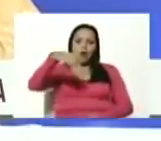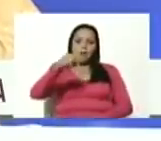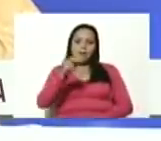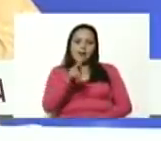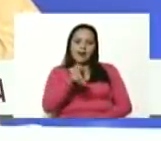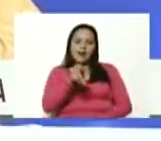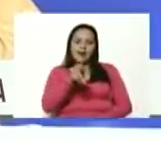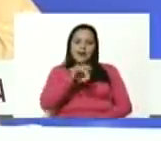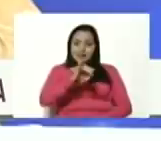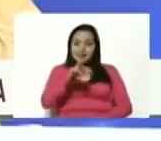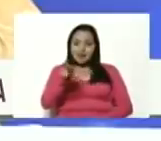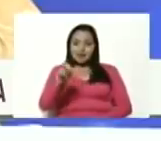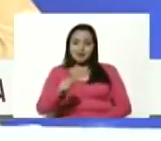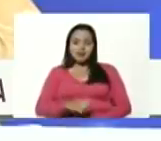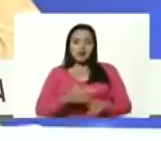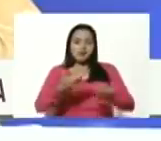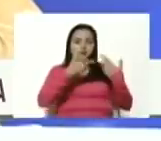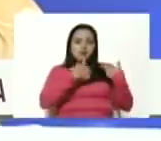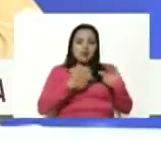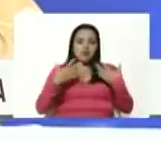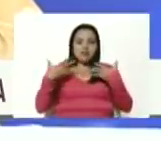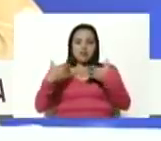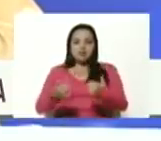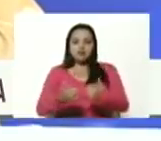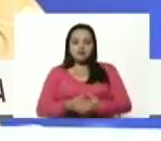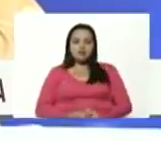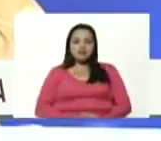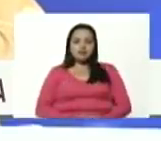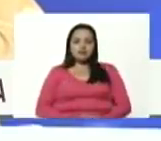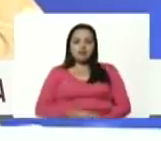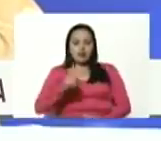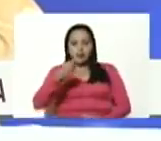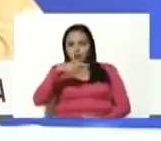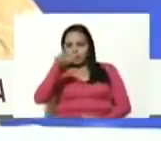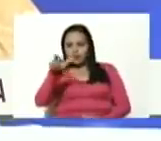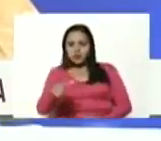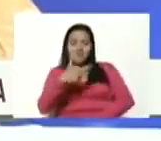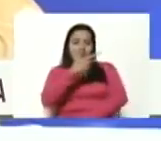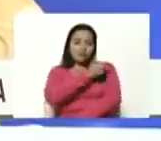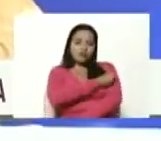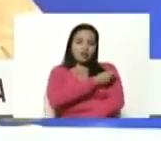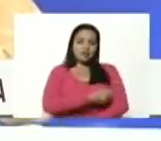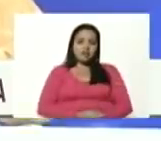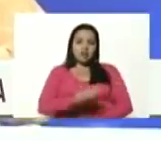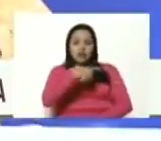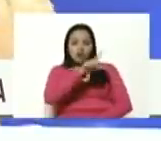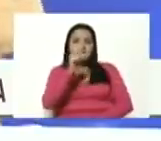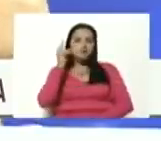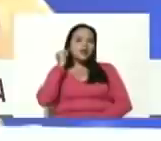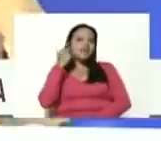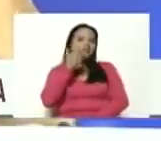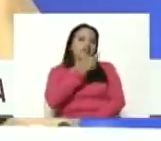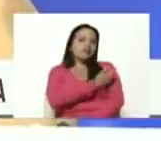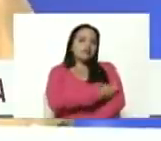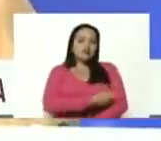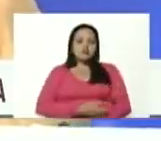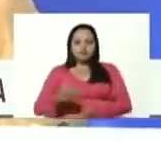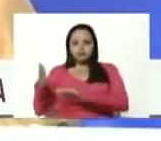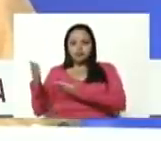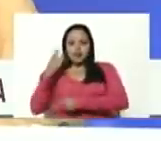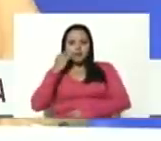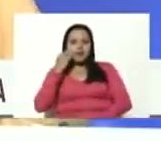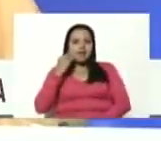salud. Samuel Carrero, vacunado. Y Magali Romero, vacunada. Vamos a ver esta